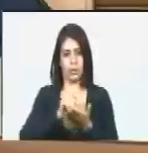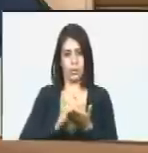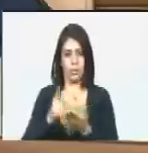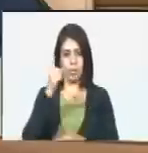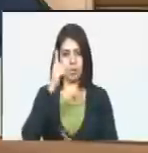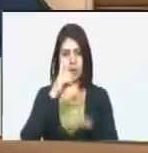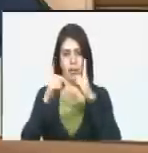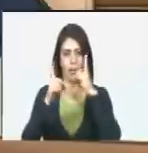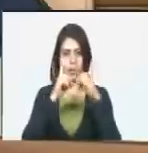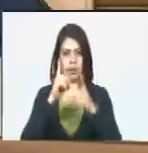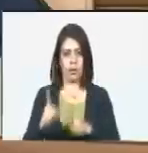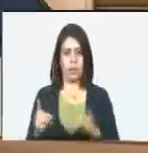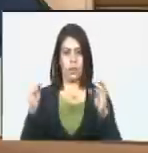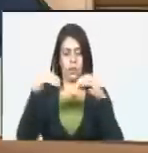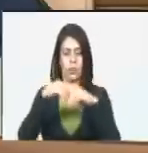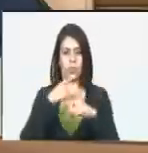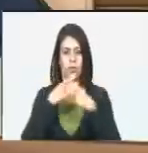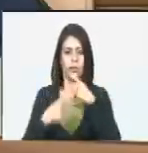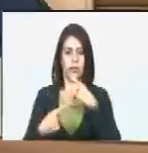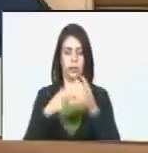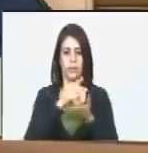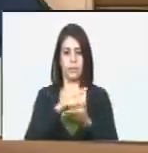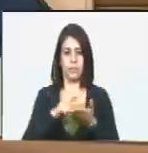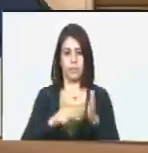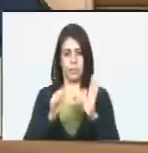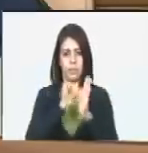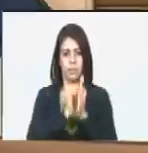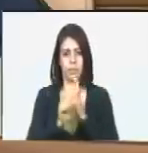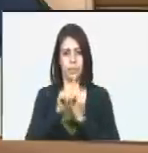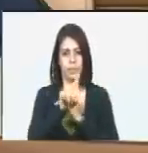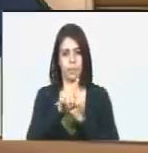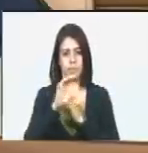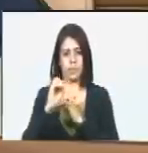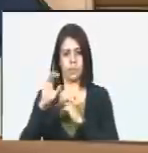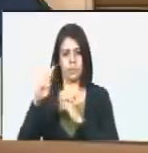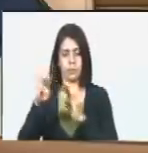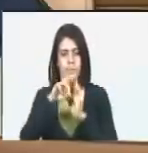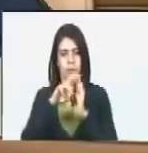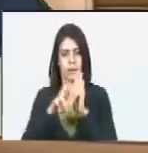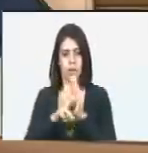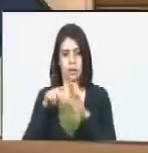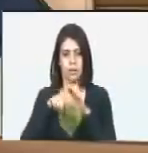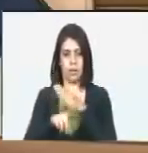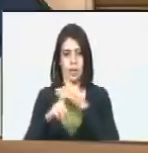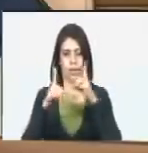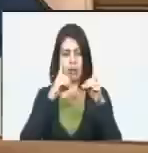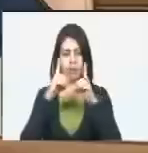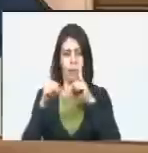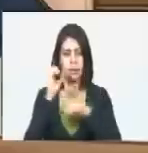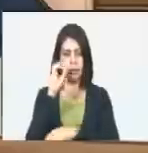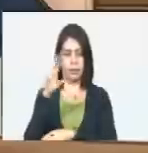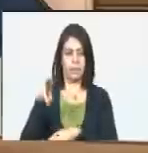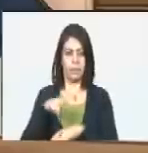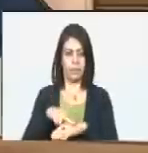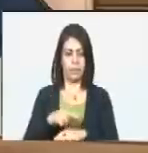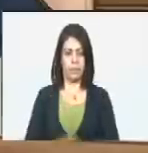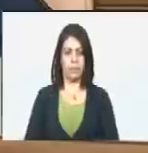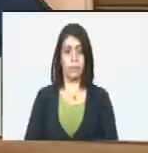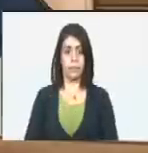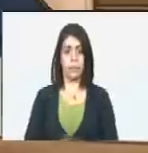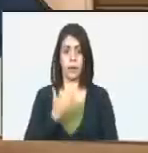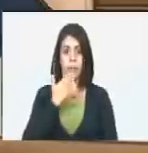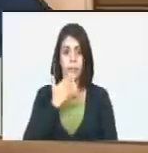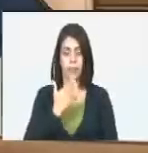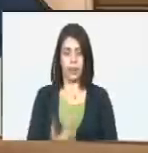de conformidad con lo establecido en el artículo 104 del Reglamento Interior y de Debates de la Asamblea Nacional, y solicitaron la